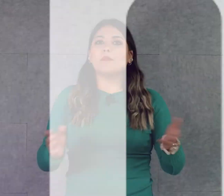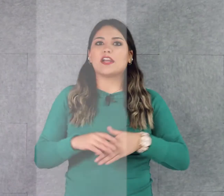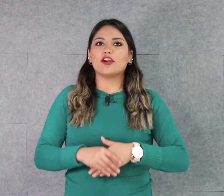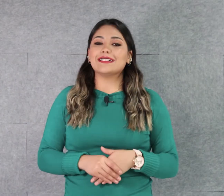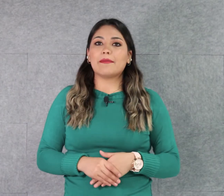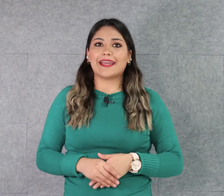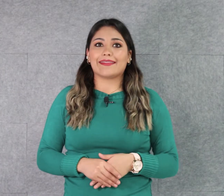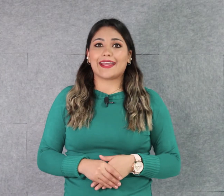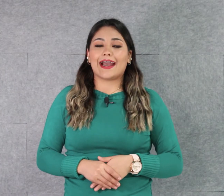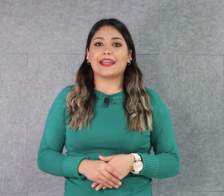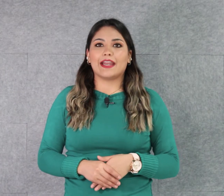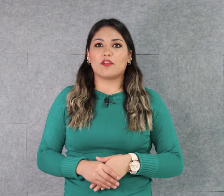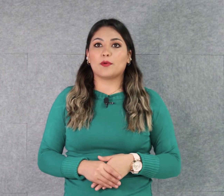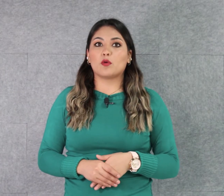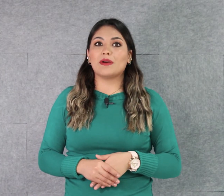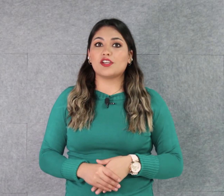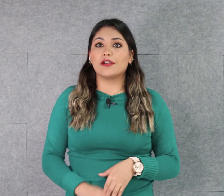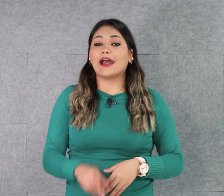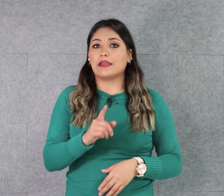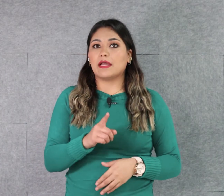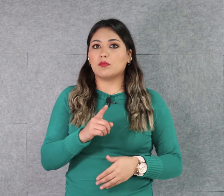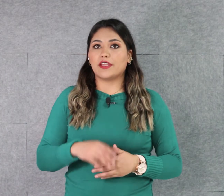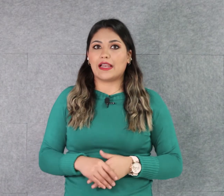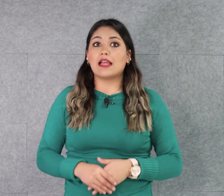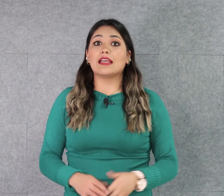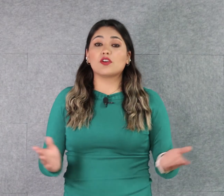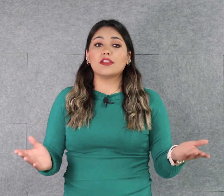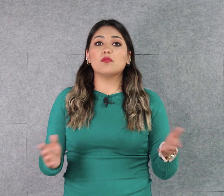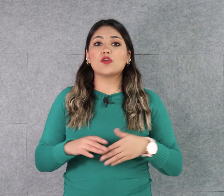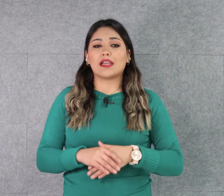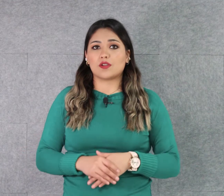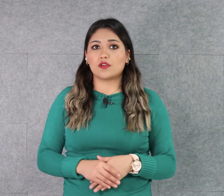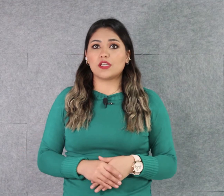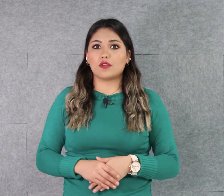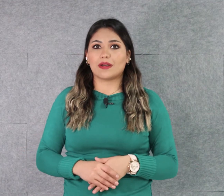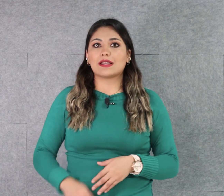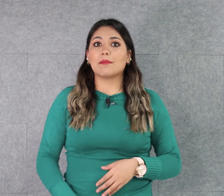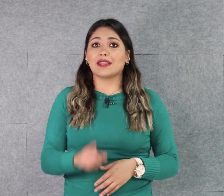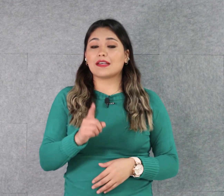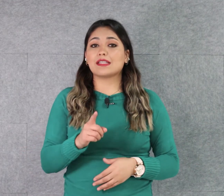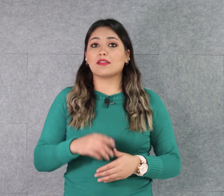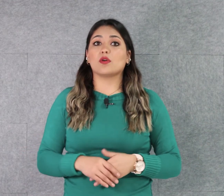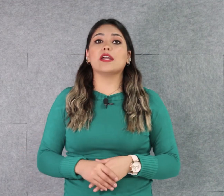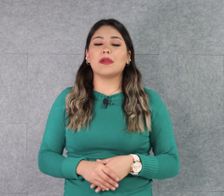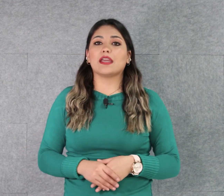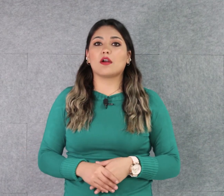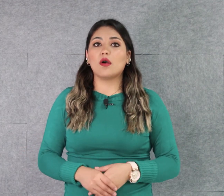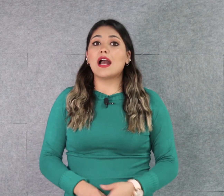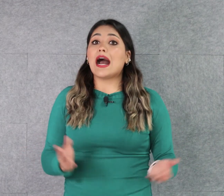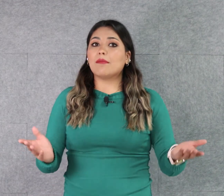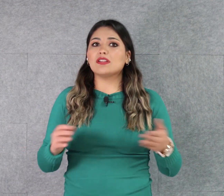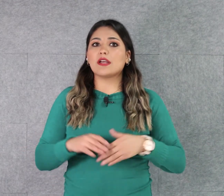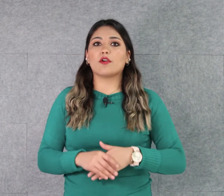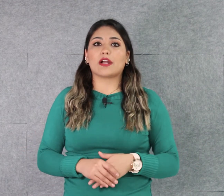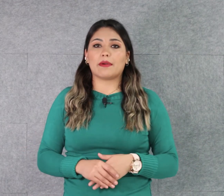o micrones la variante que ha generado preocupación a nivel mundial les contamos cuáles son los síntomas mientras tanto en mexico